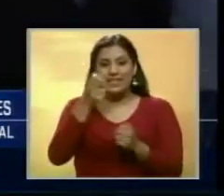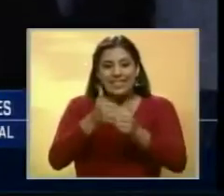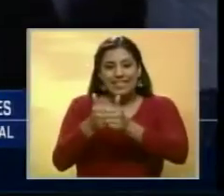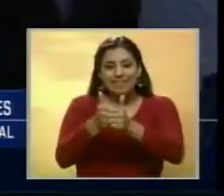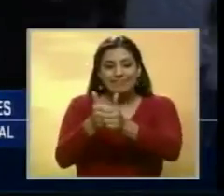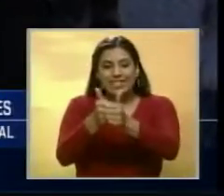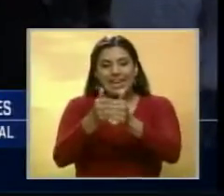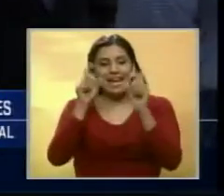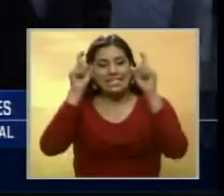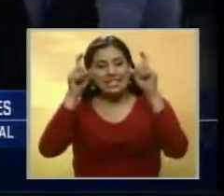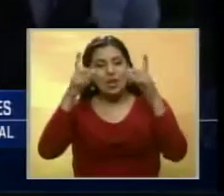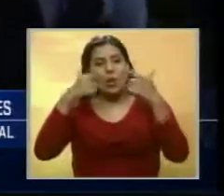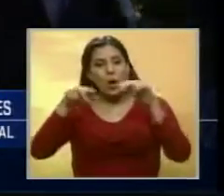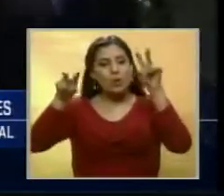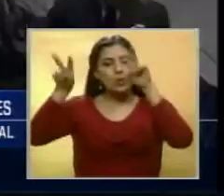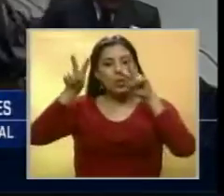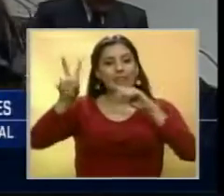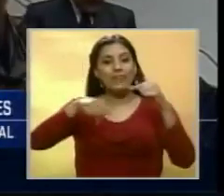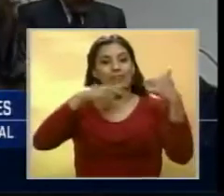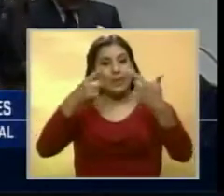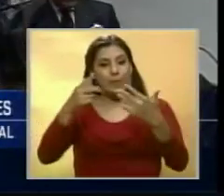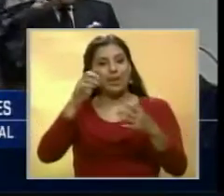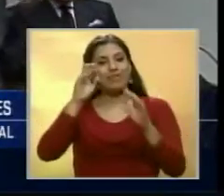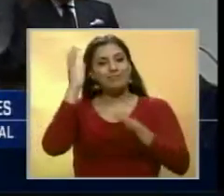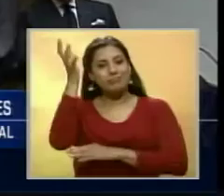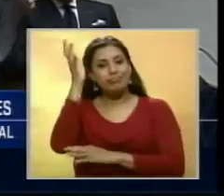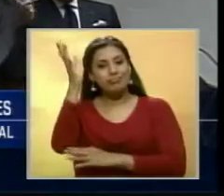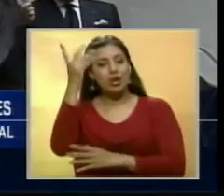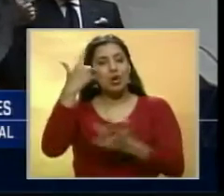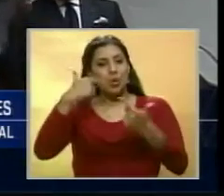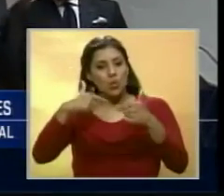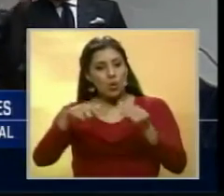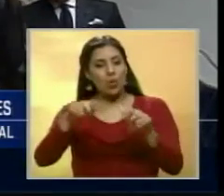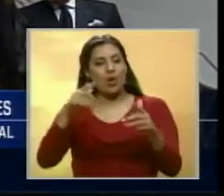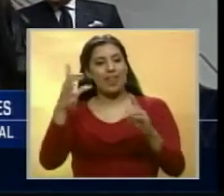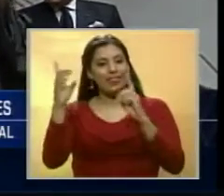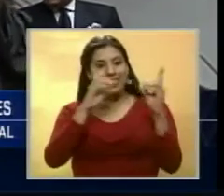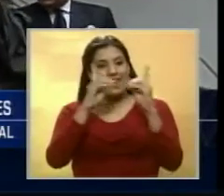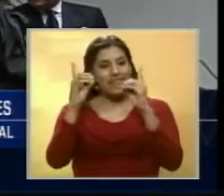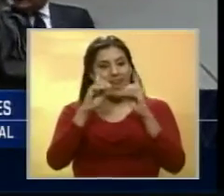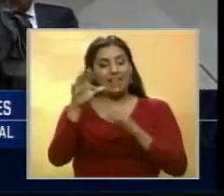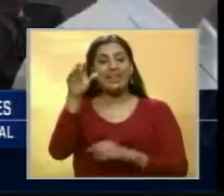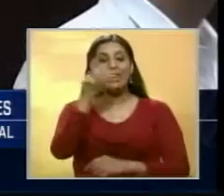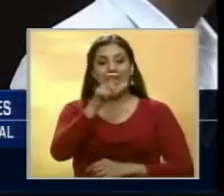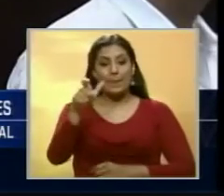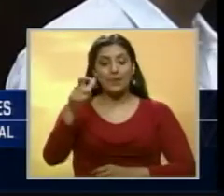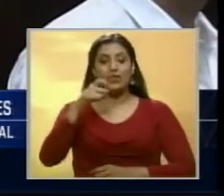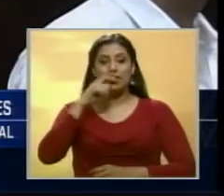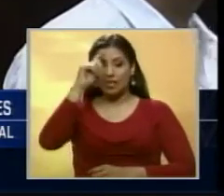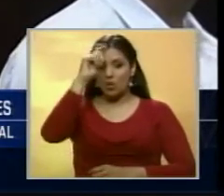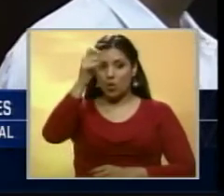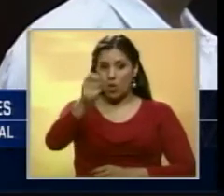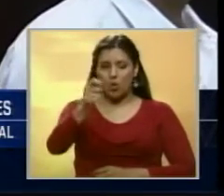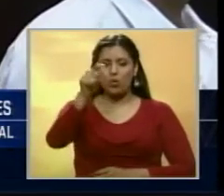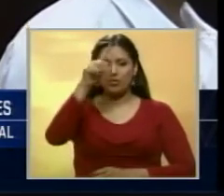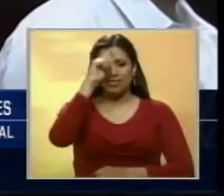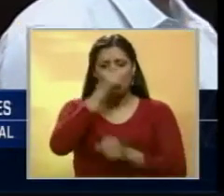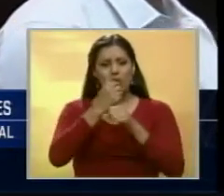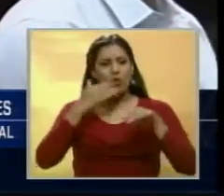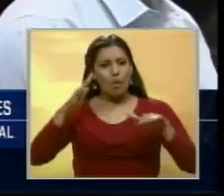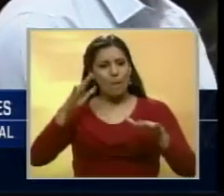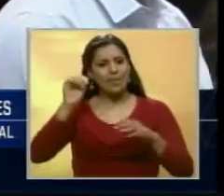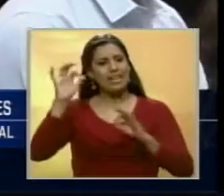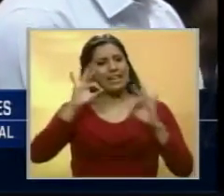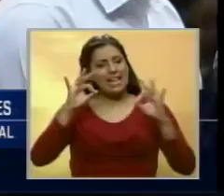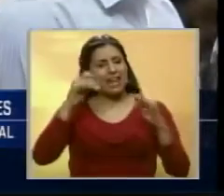guiadas, Diana D'Agostino, quien posteriormente los llevó al salón de sesiones de debates, donde estos fueron reconocidos por su compromiso con